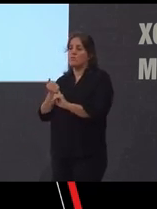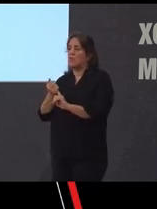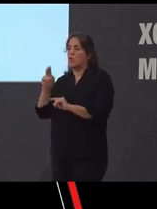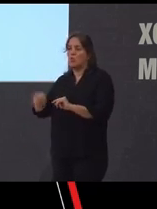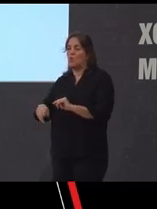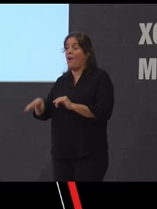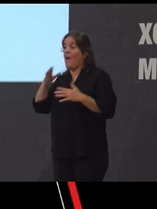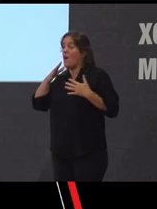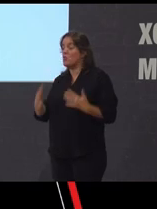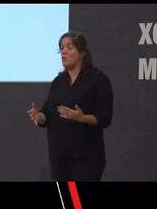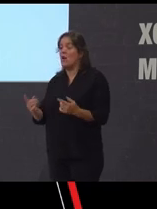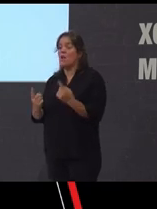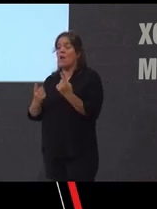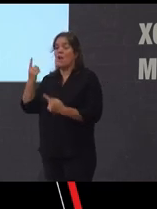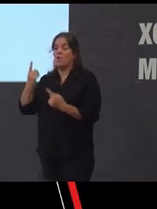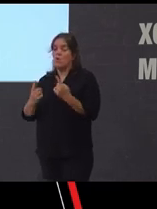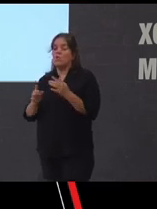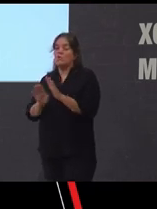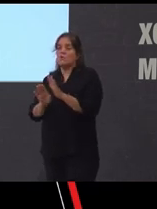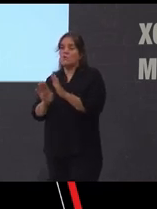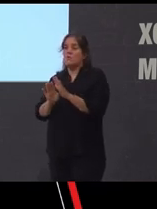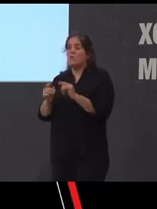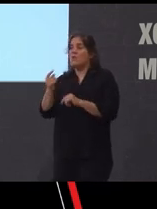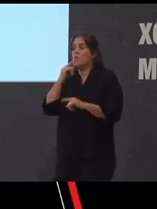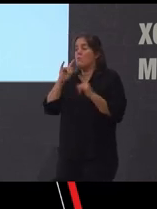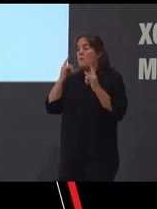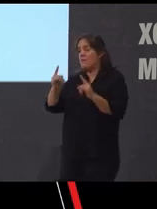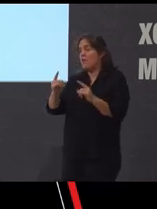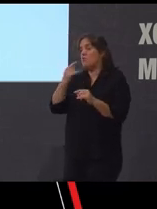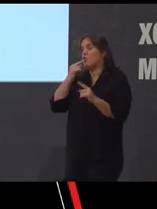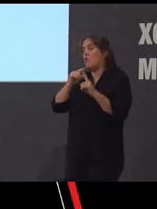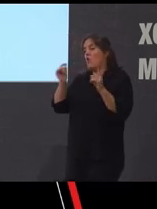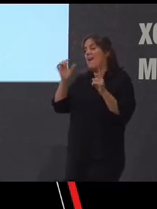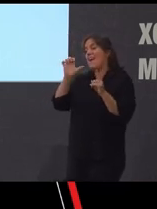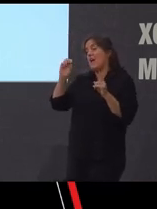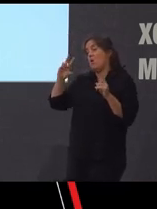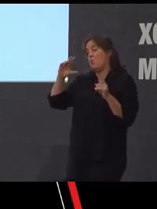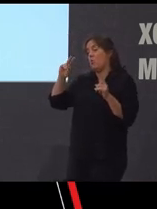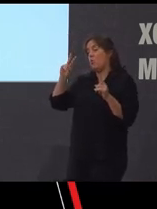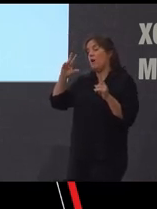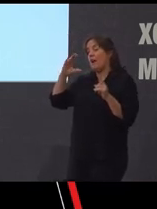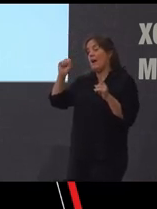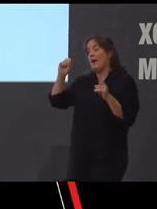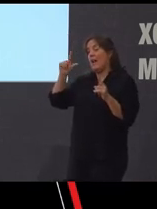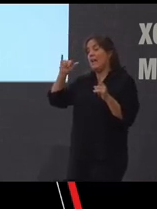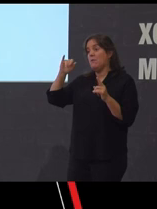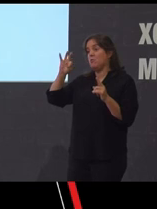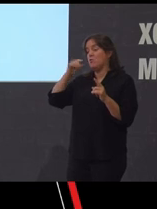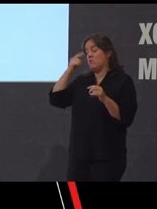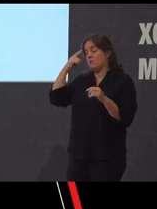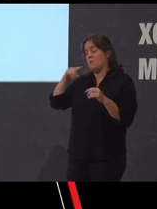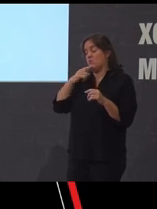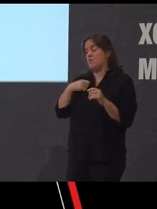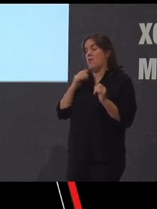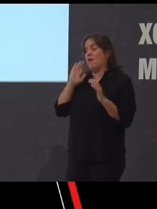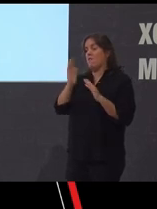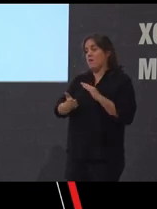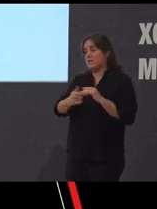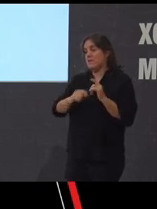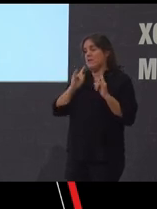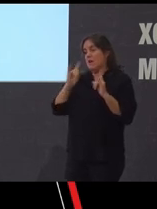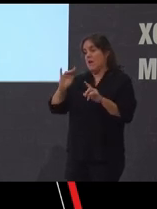Actualmente, moitos deles siguen plantados con eucaliptos, que sabemos que é unha especie bastante dañina para o noso